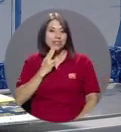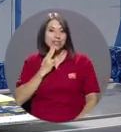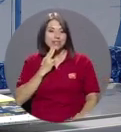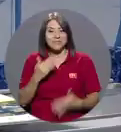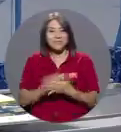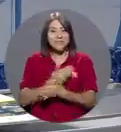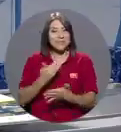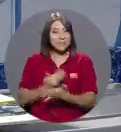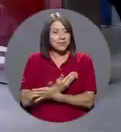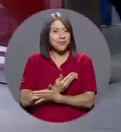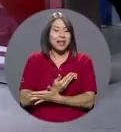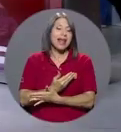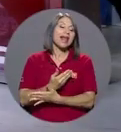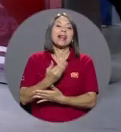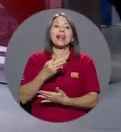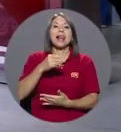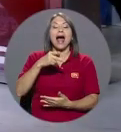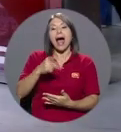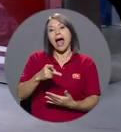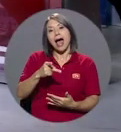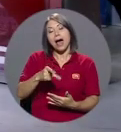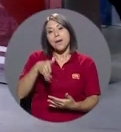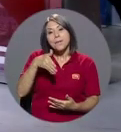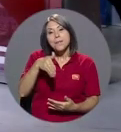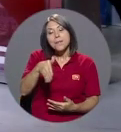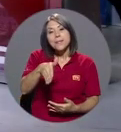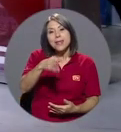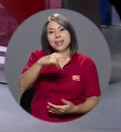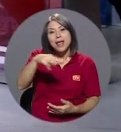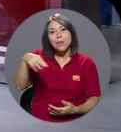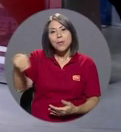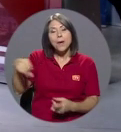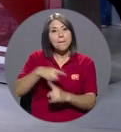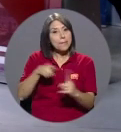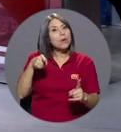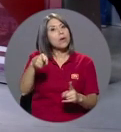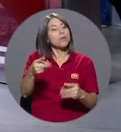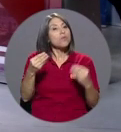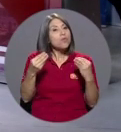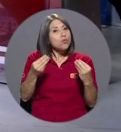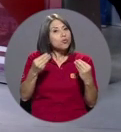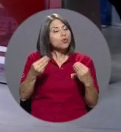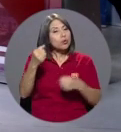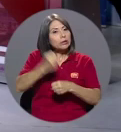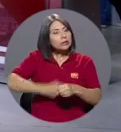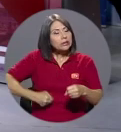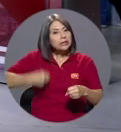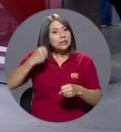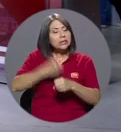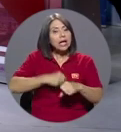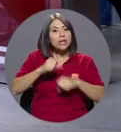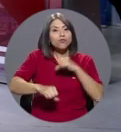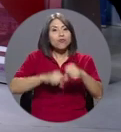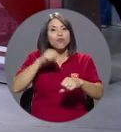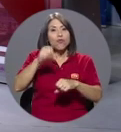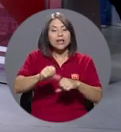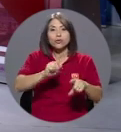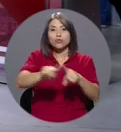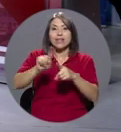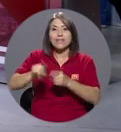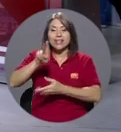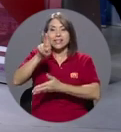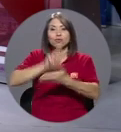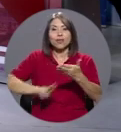dulce. Está incipiente, ¿verdad?, la piscicultura marina, y hay mucho potencial, mucho esfuerzo por parte de